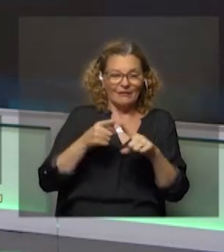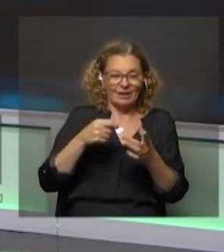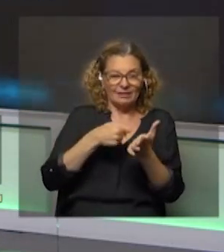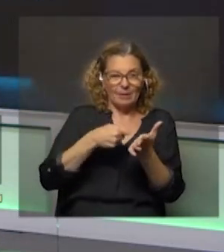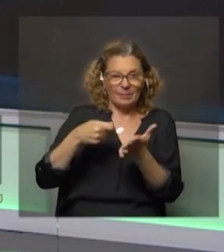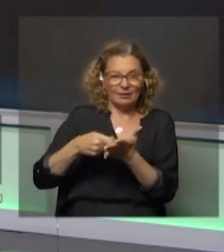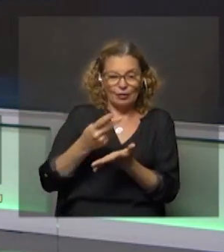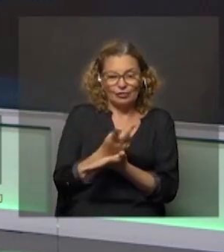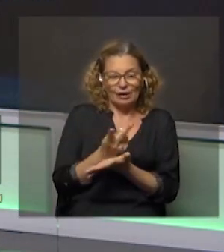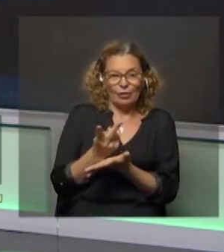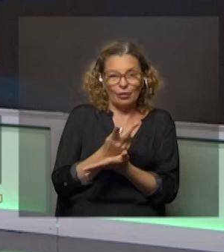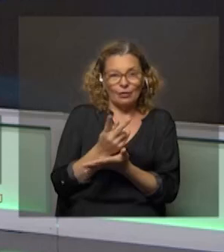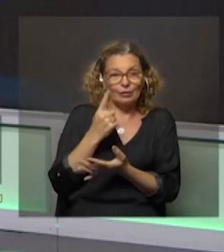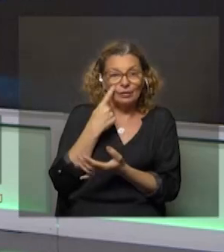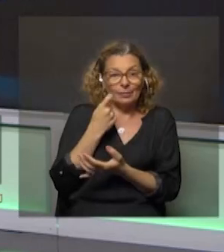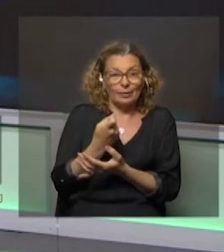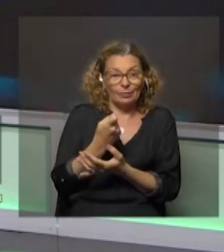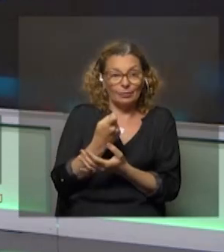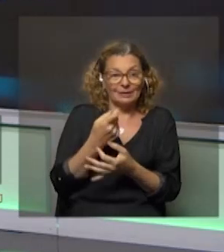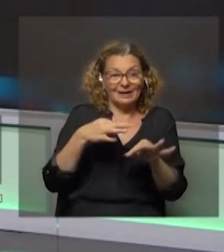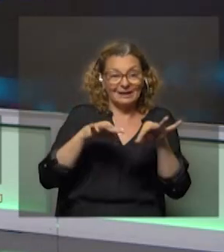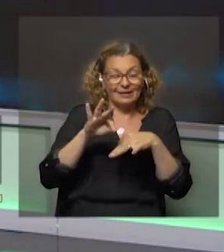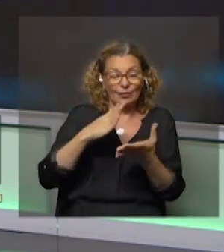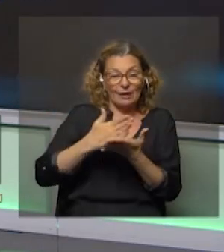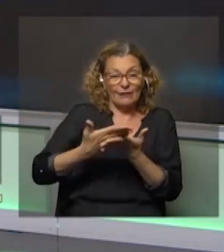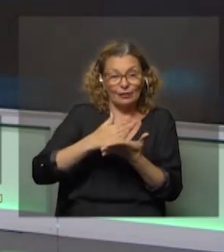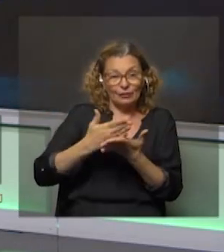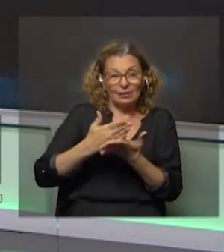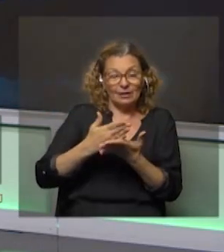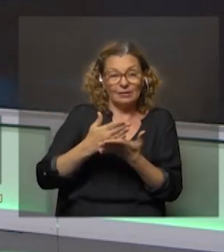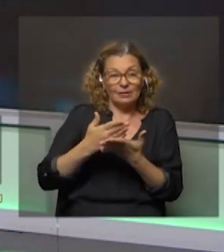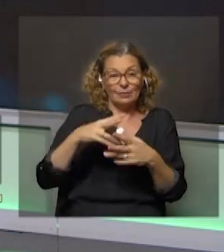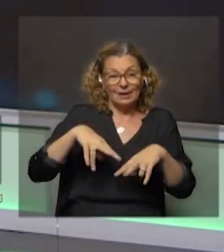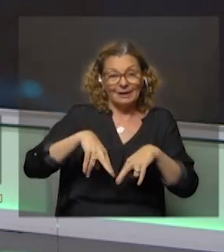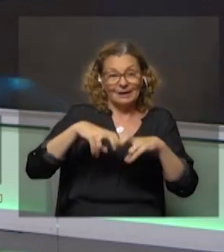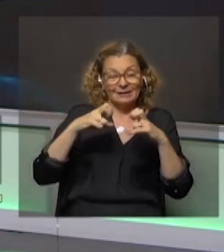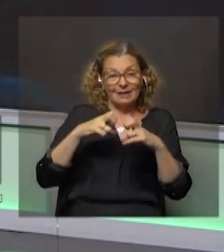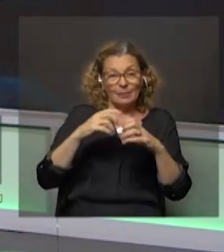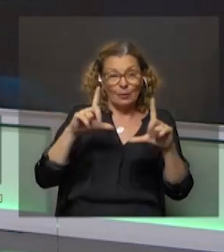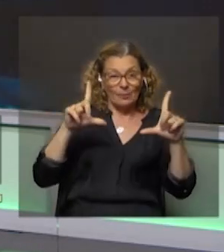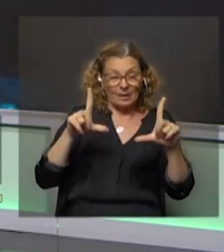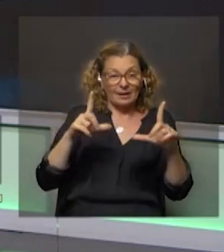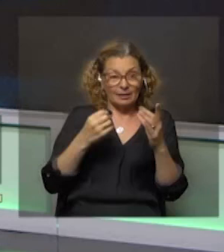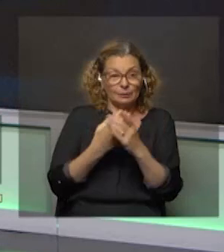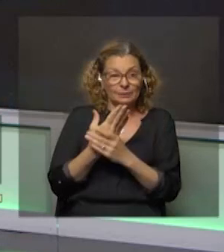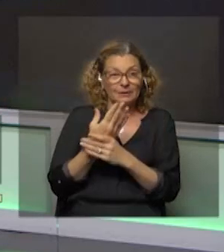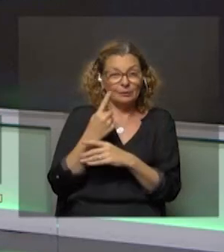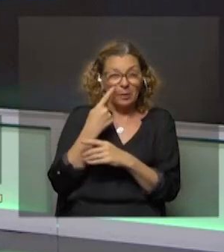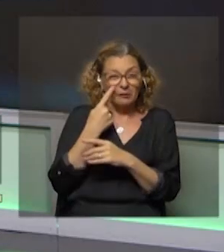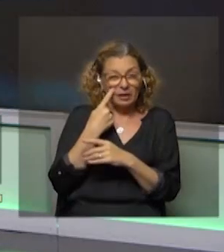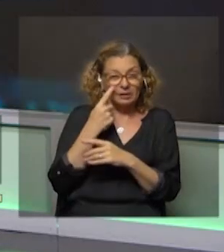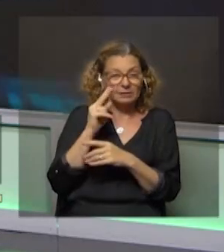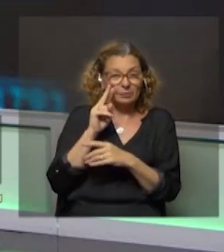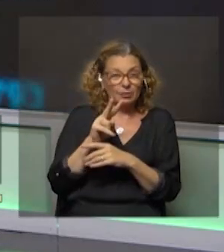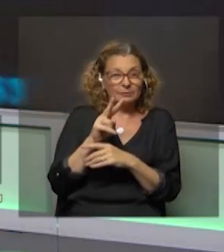precios que es lo que está permeando justamente las relaciones en las fronteras en particular si ahora analizamos en la siguiente placa lo que vamos a observar es